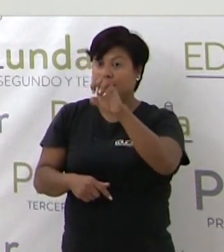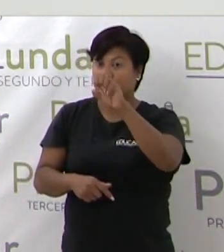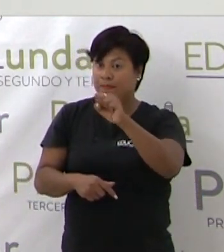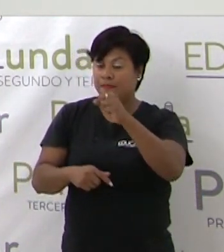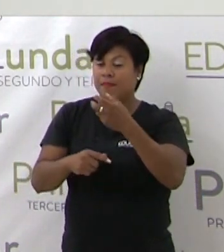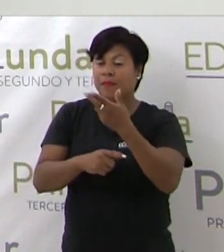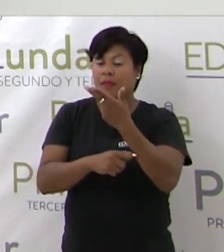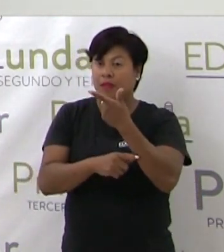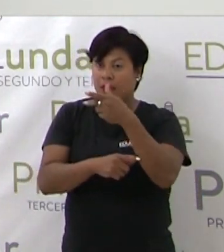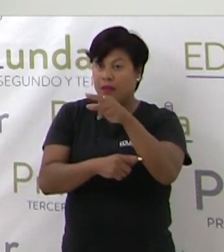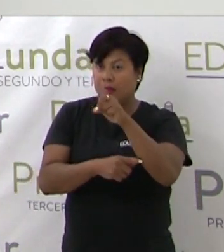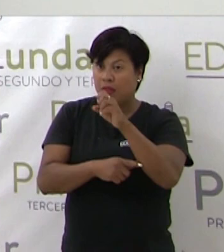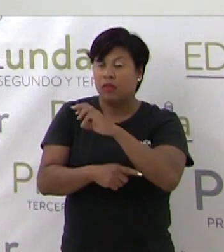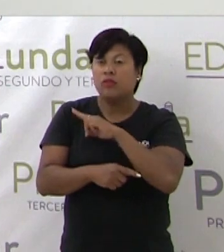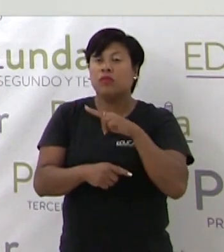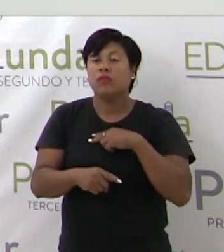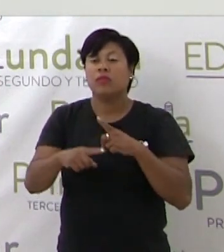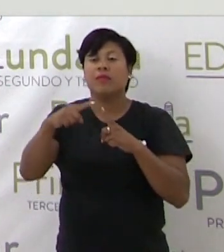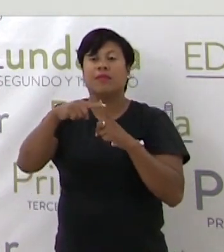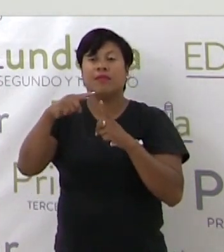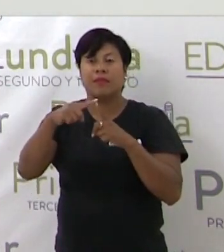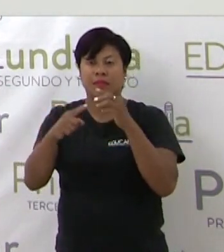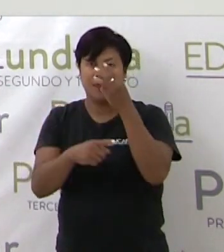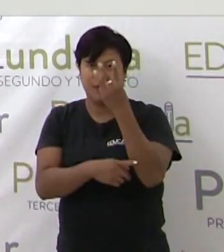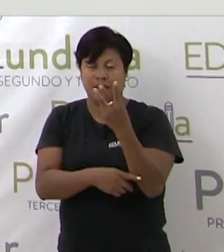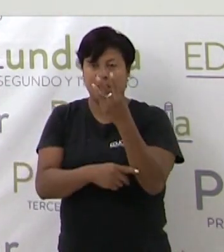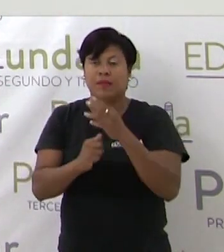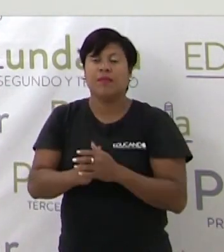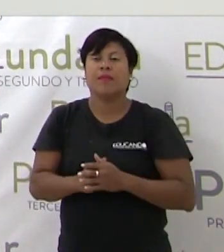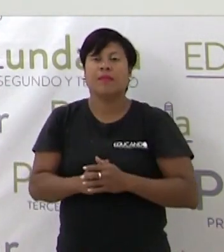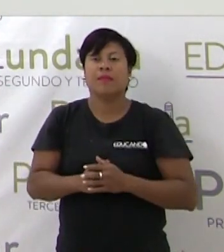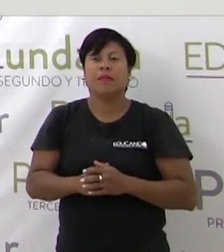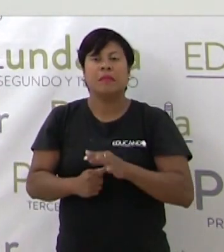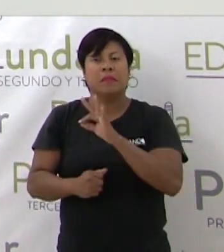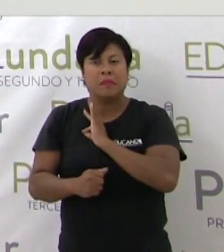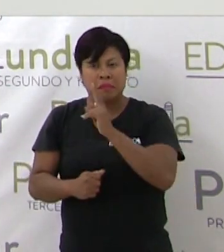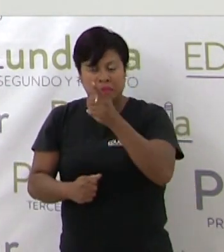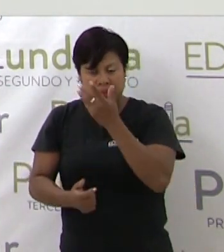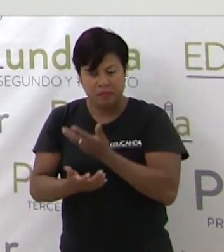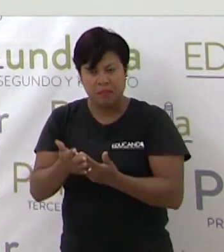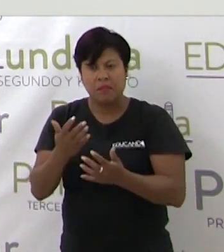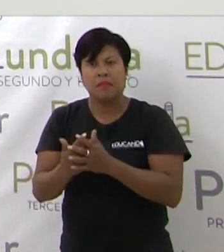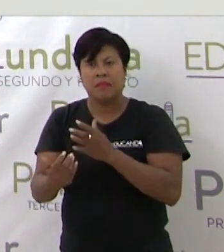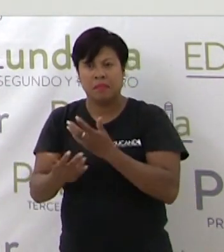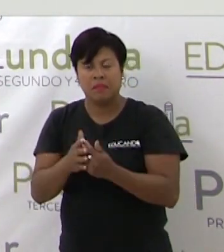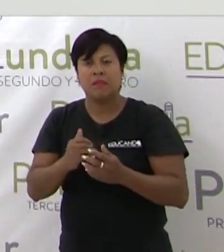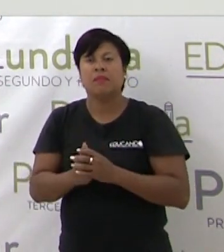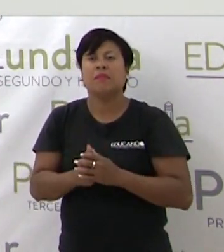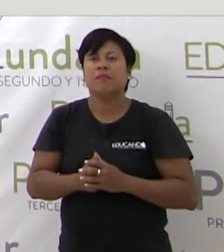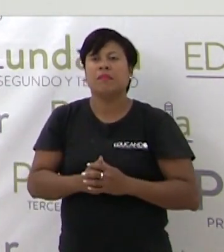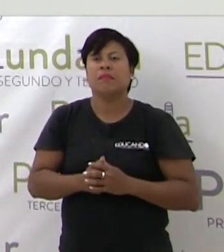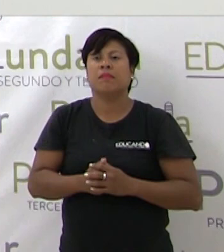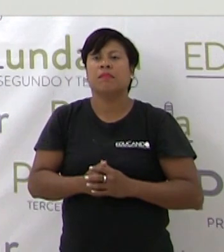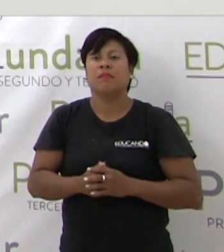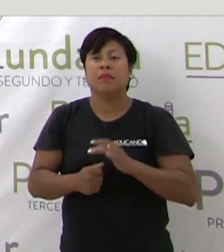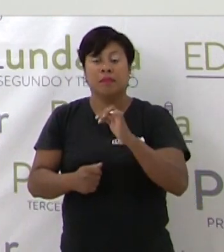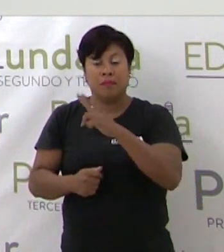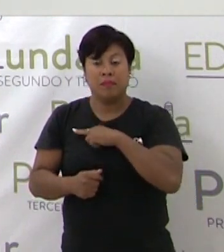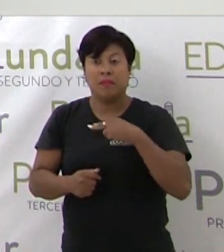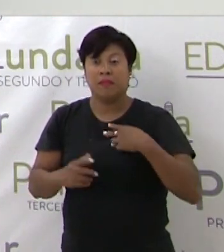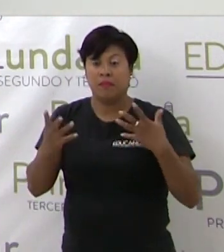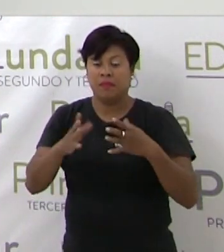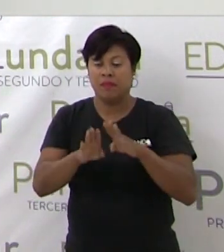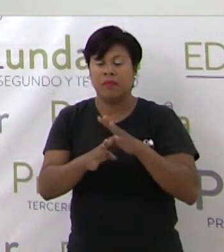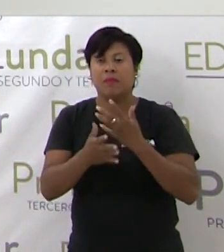vamos a dividir entre de 3. Puedes hacer tu operación de manera convencional. Si hacemos la operación